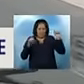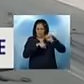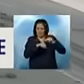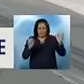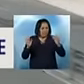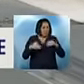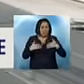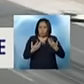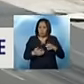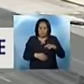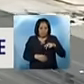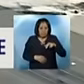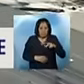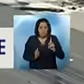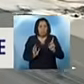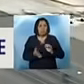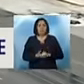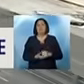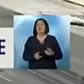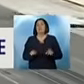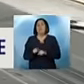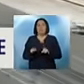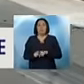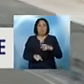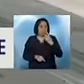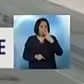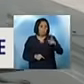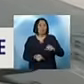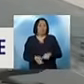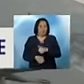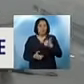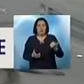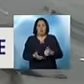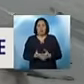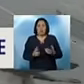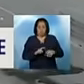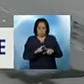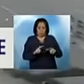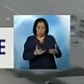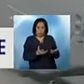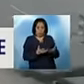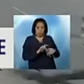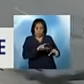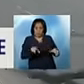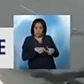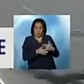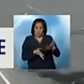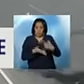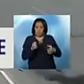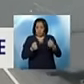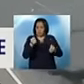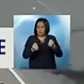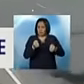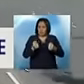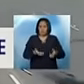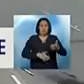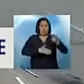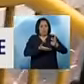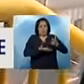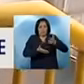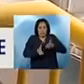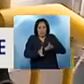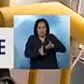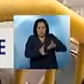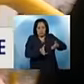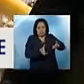difícil avanzar. Incluso vamos a poder ver del otro lado algunos vehículos estacionados que todavía están a la espera de poder avanzar. Ellos están